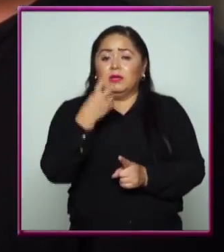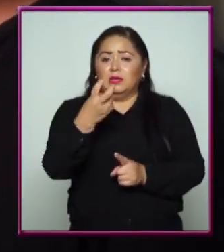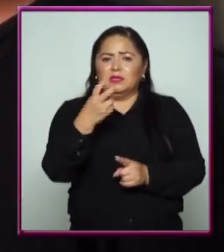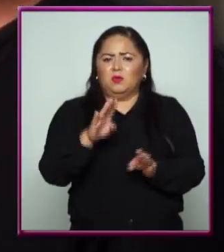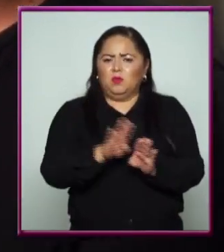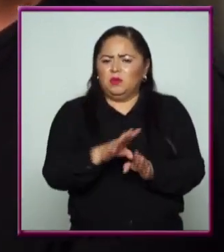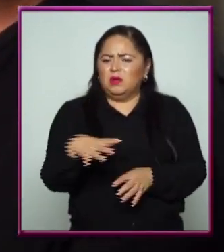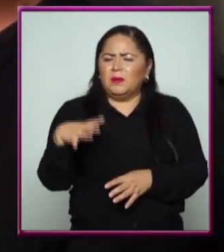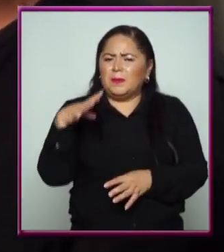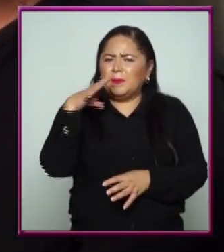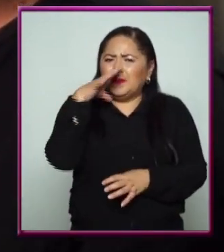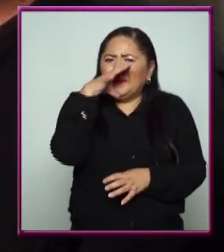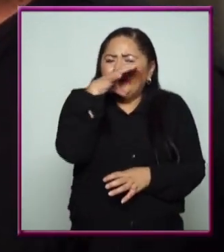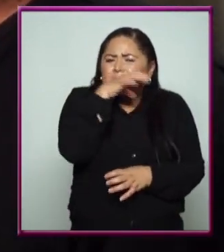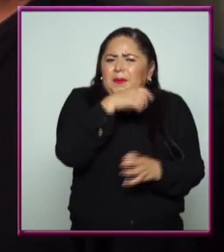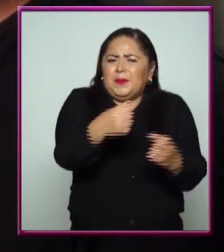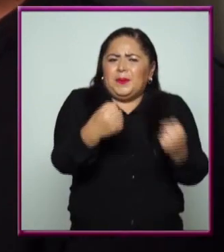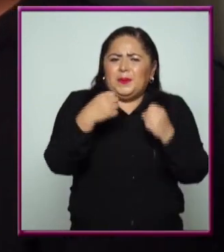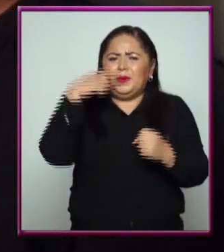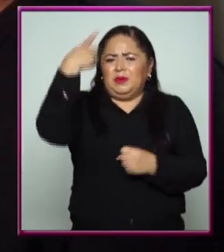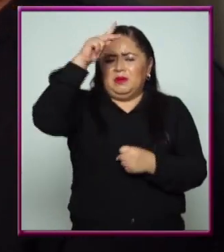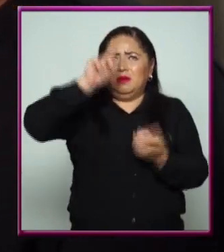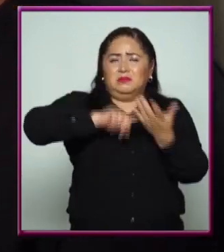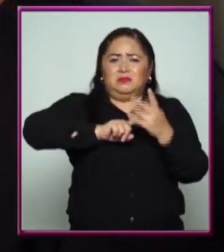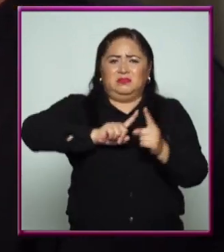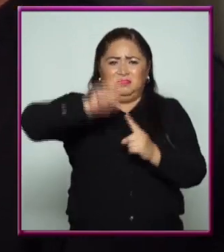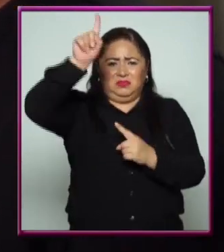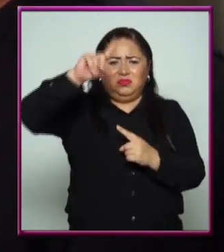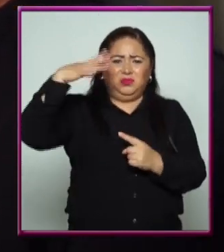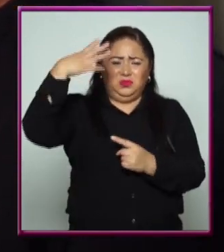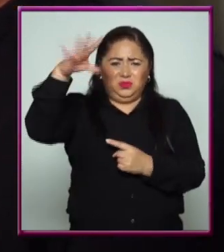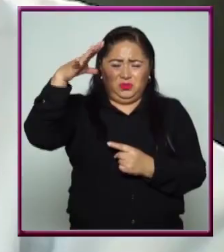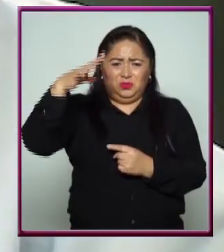ese calor que se genera en las reacciones nucleares